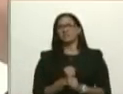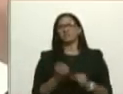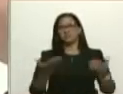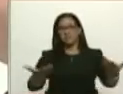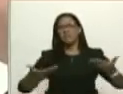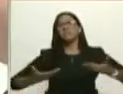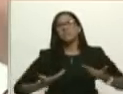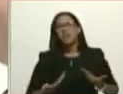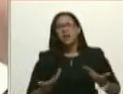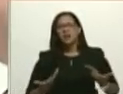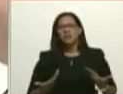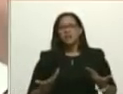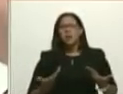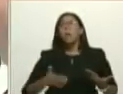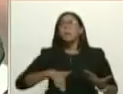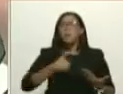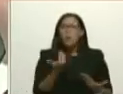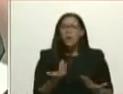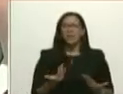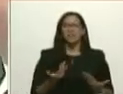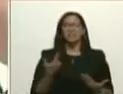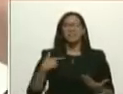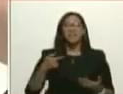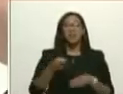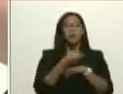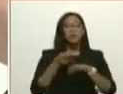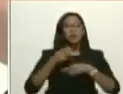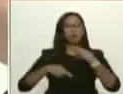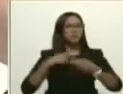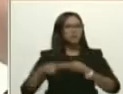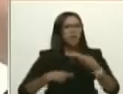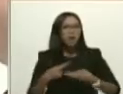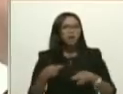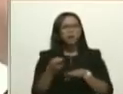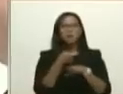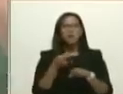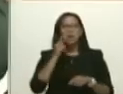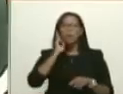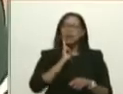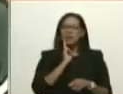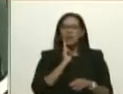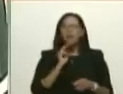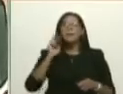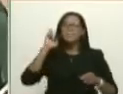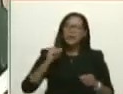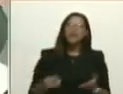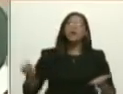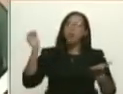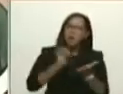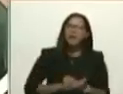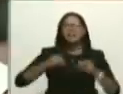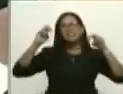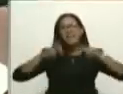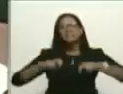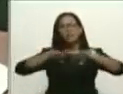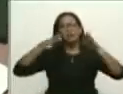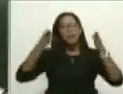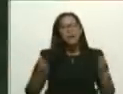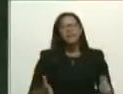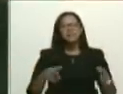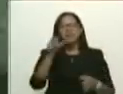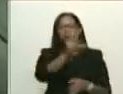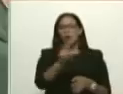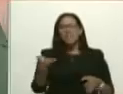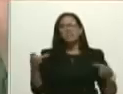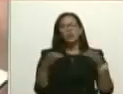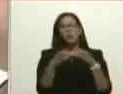qué motivación puede tener el gobierno revolucionario, el gobierno bolivariano, para volver a sentarse en una mesa con ese